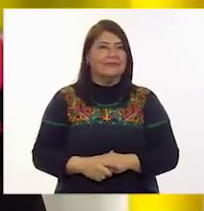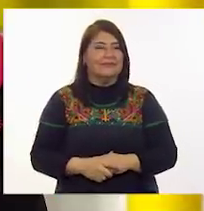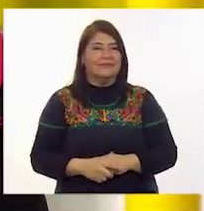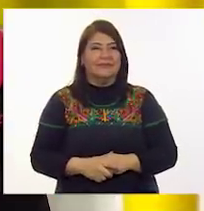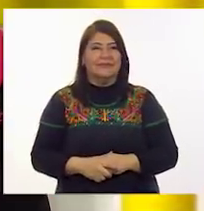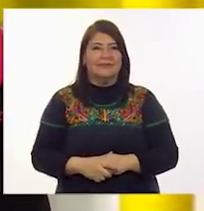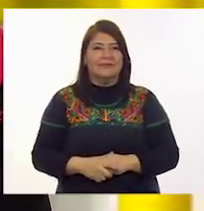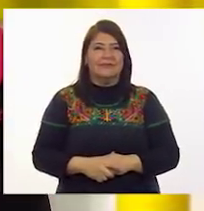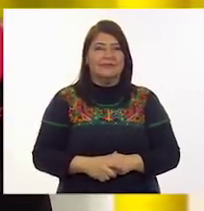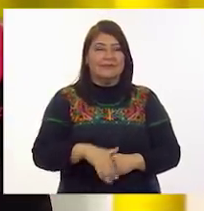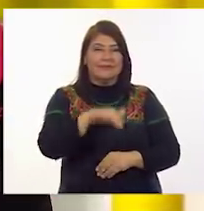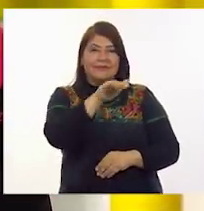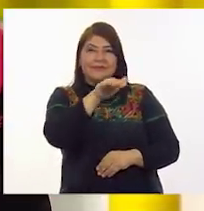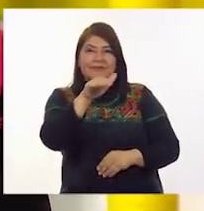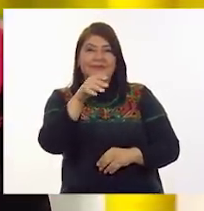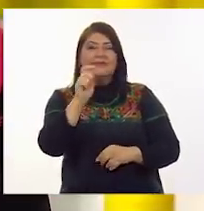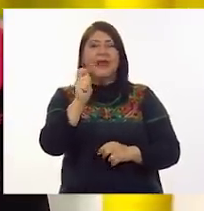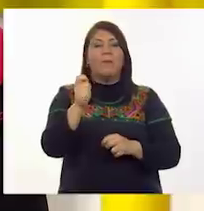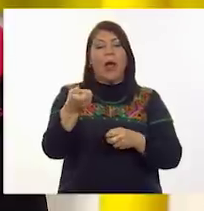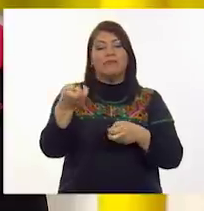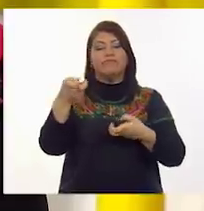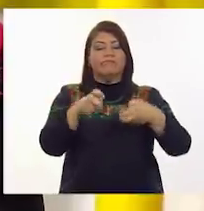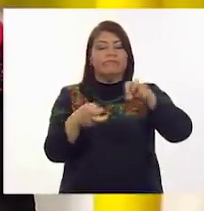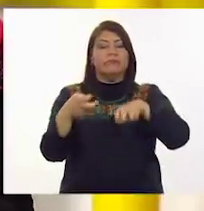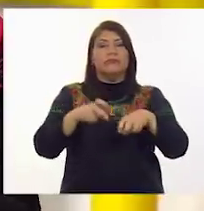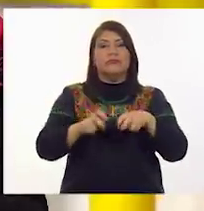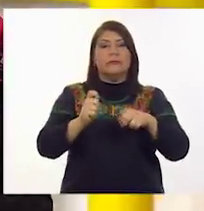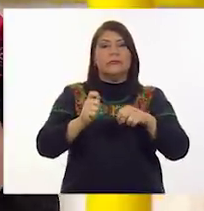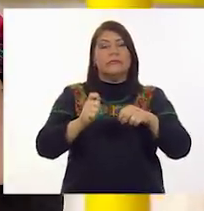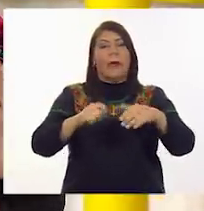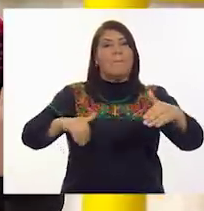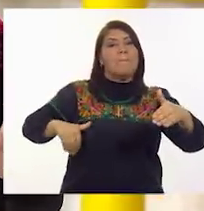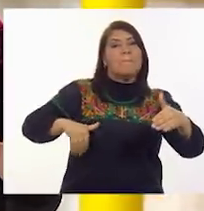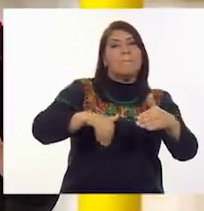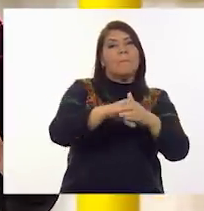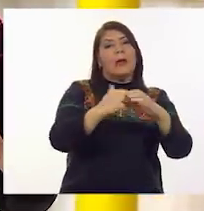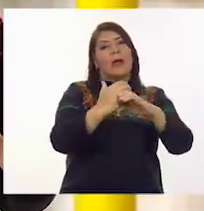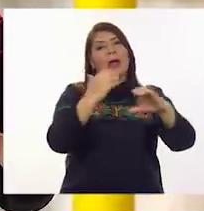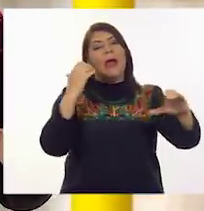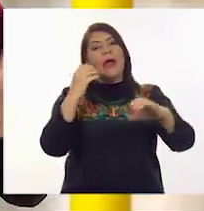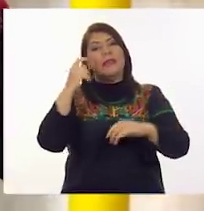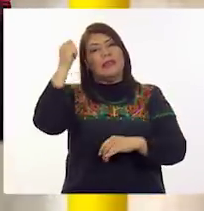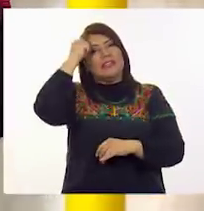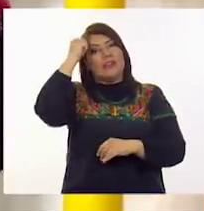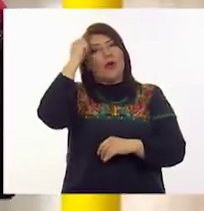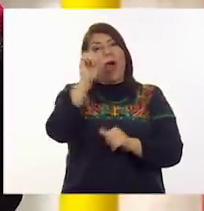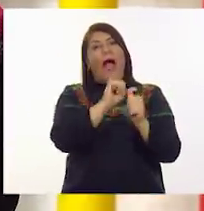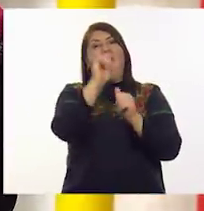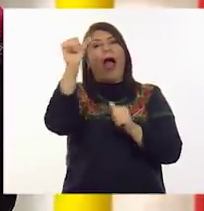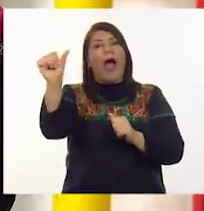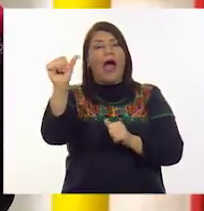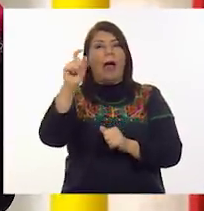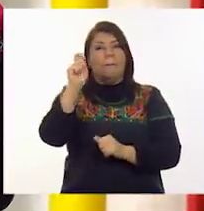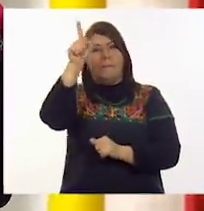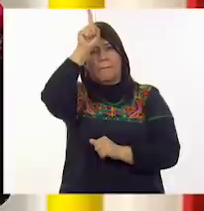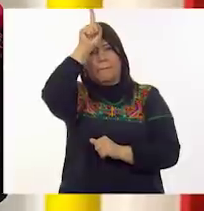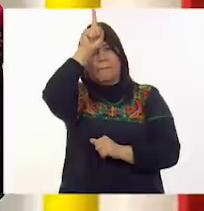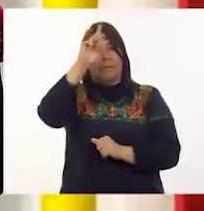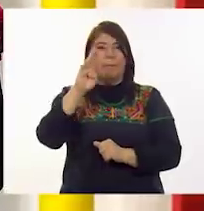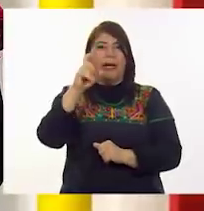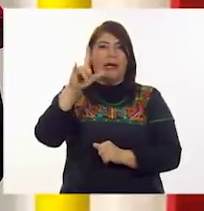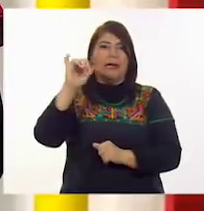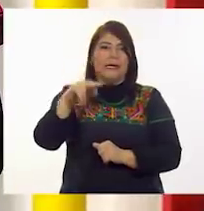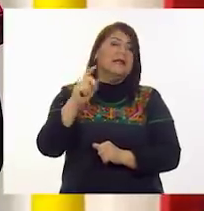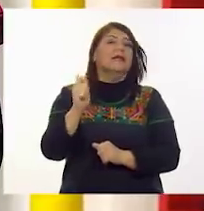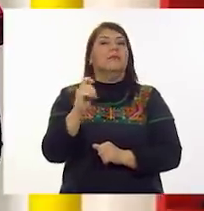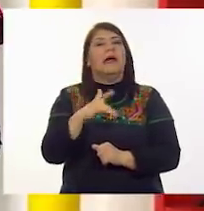Pasajeros de Texcoco con destino a la ciudad de Berlín. Haremos una breve escala en